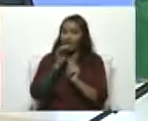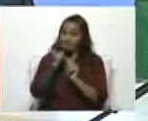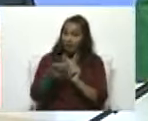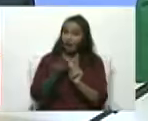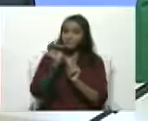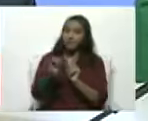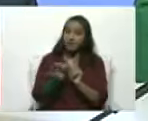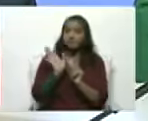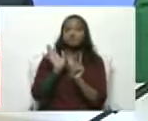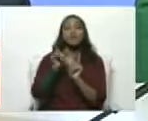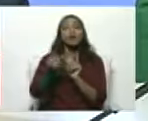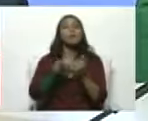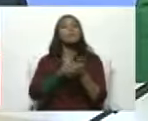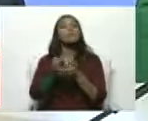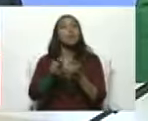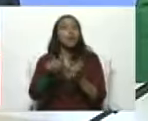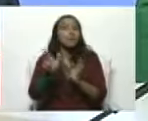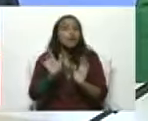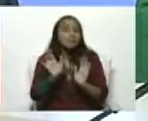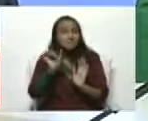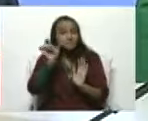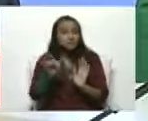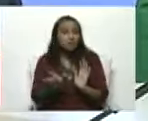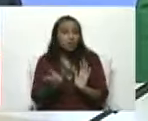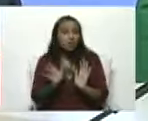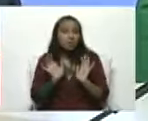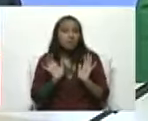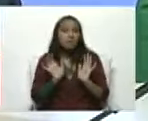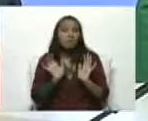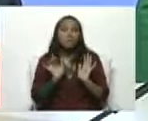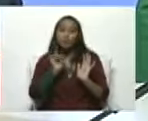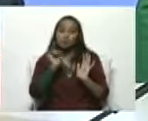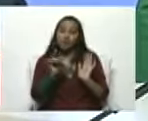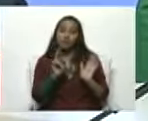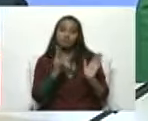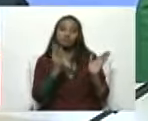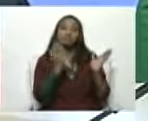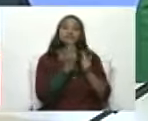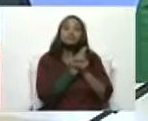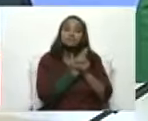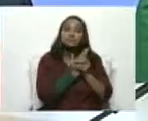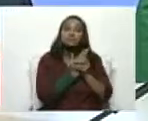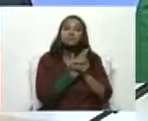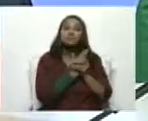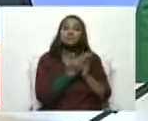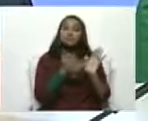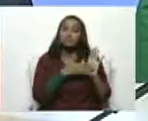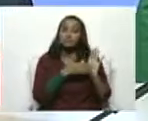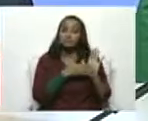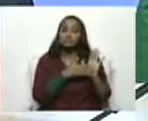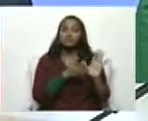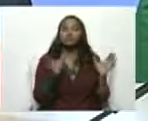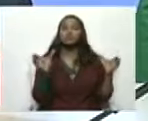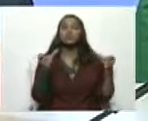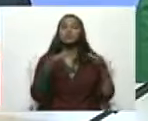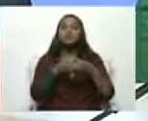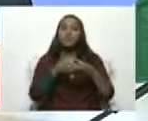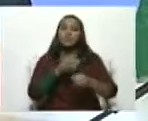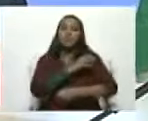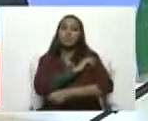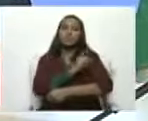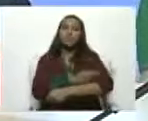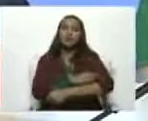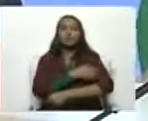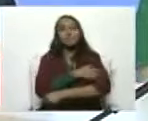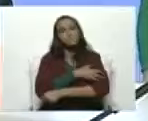Ese es el problema que va a tener, lo vamos a convencer. Usted se metió aquí en la más grande y poderosa fuerza que ha nacido en este